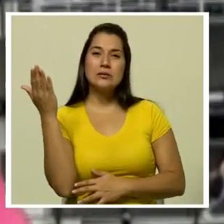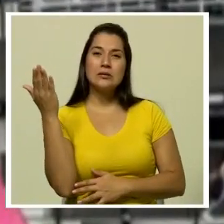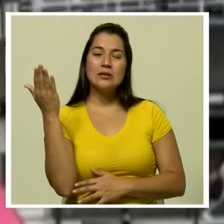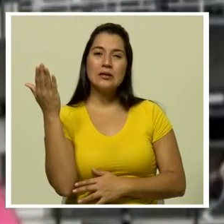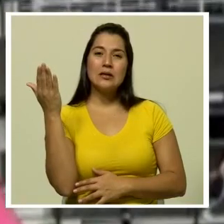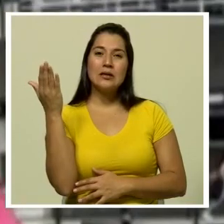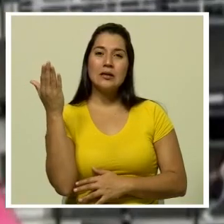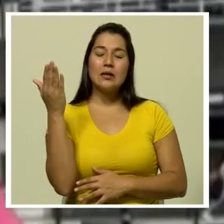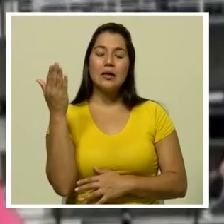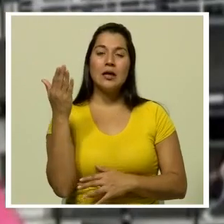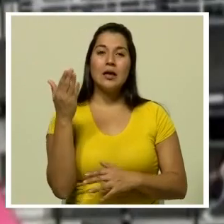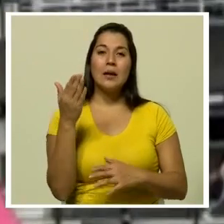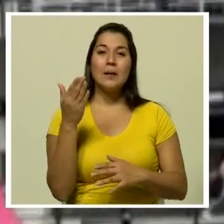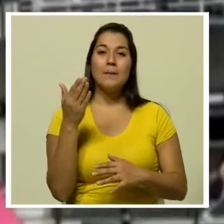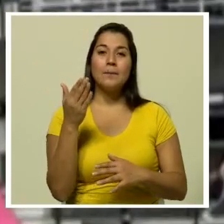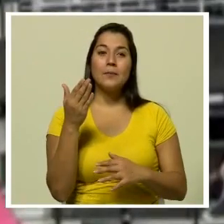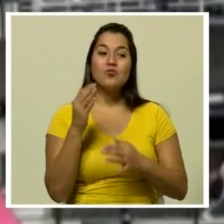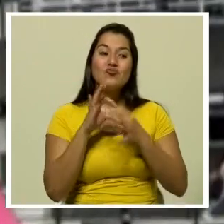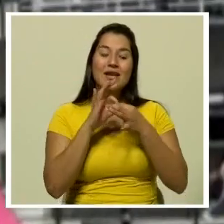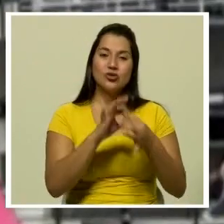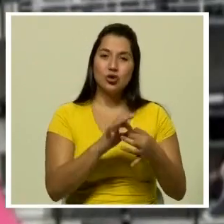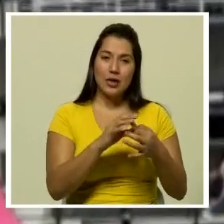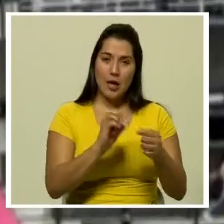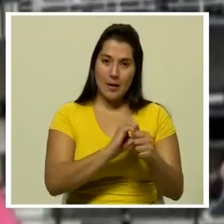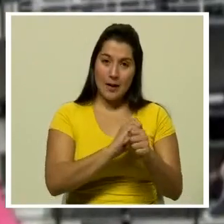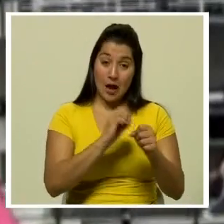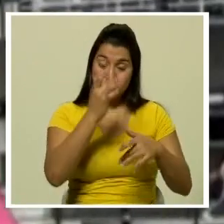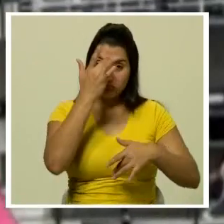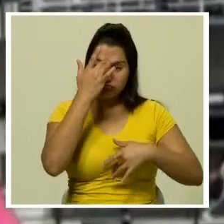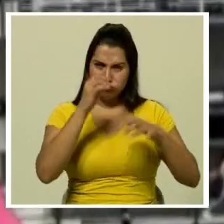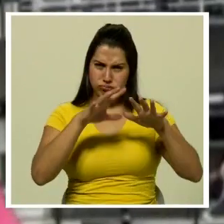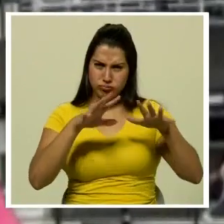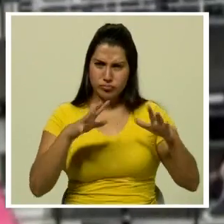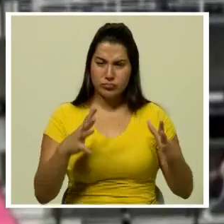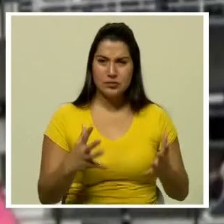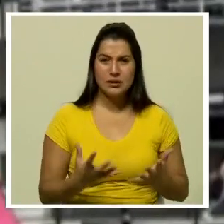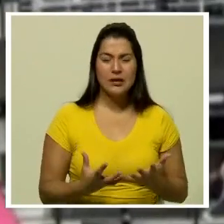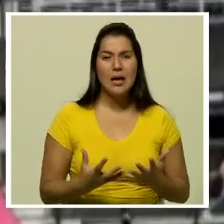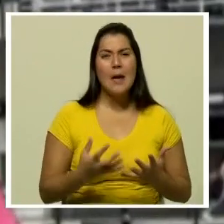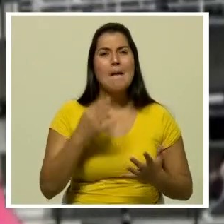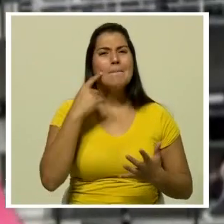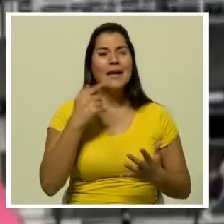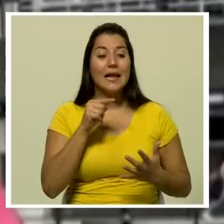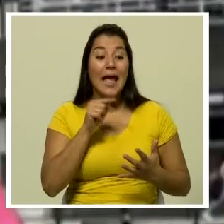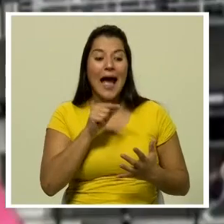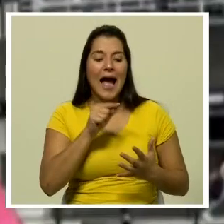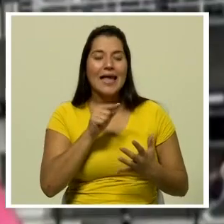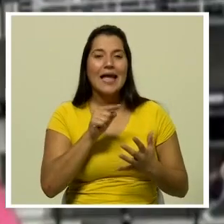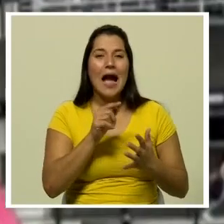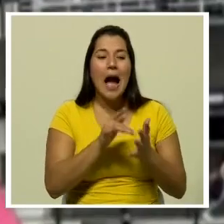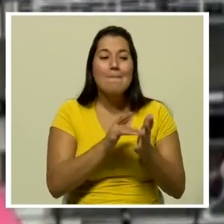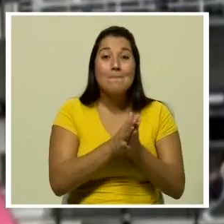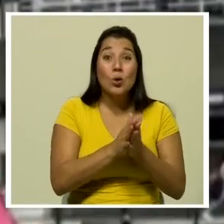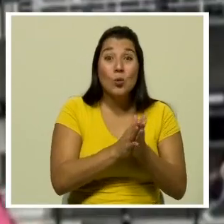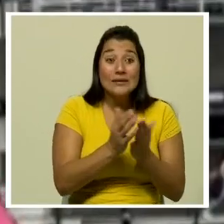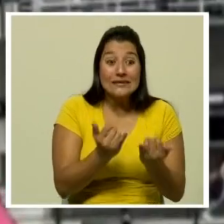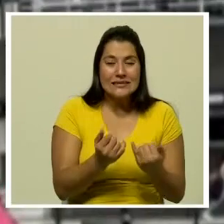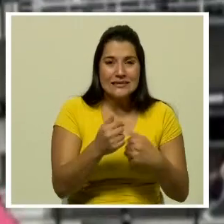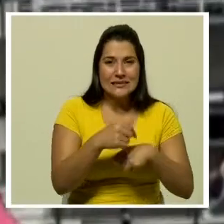escoge un escenario, que es el escenario de la pandemia, para poder ubicar ahí todo lo que